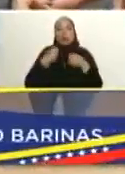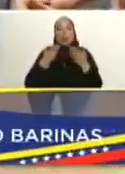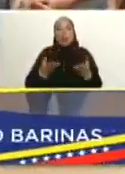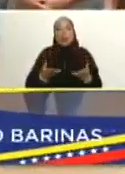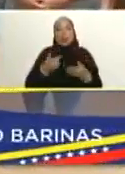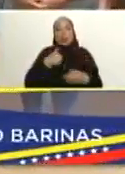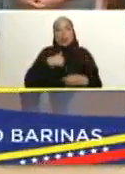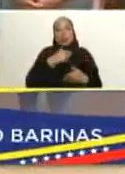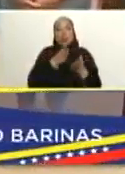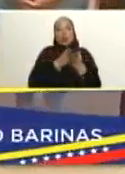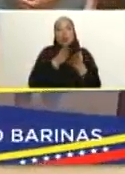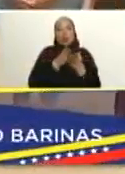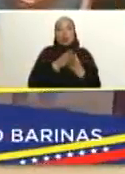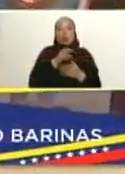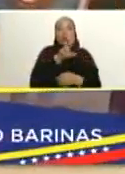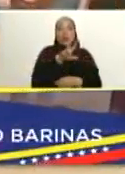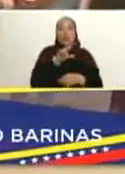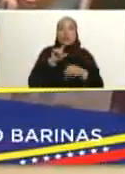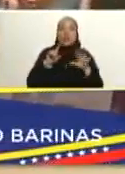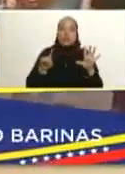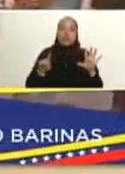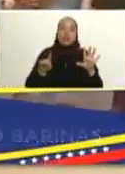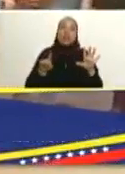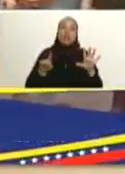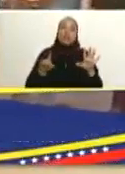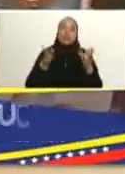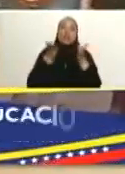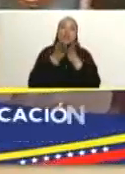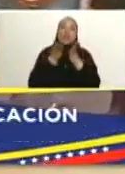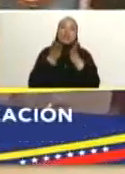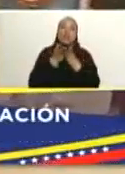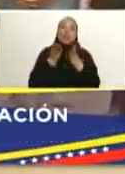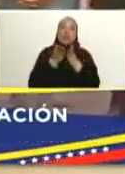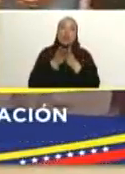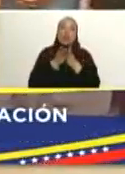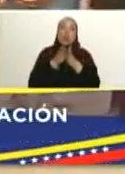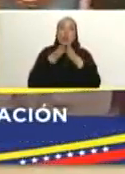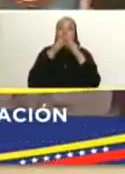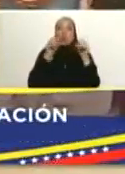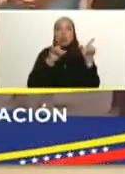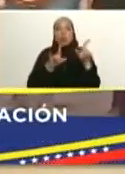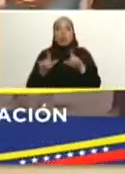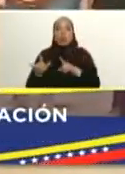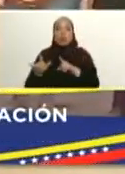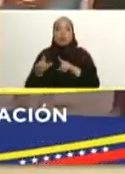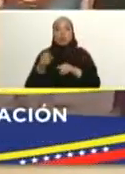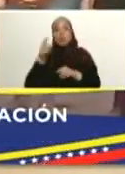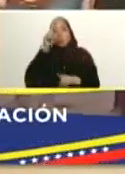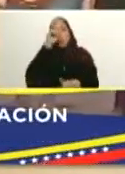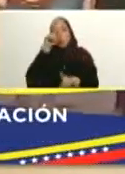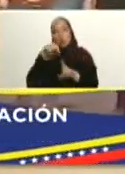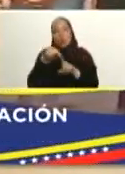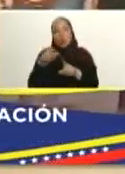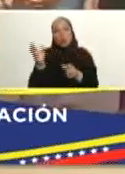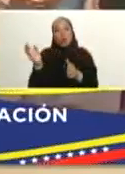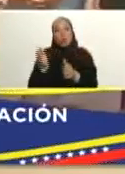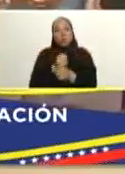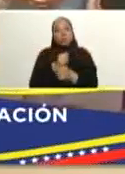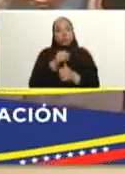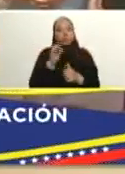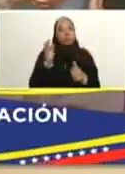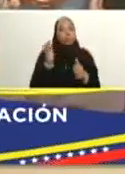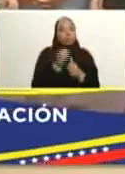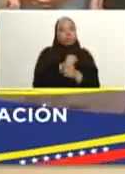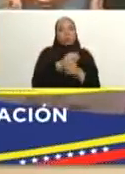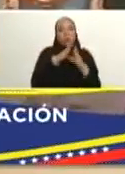nuestras instituciones. 36 instituciones que van a ser rehabilitadas en su totalidad. Eso es un logro que estamos celebrando